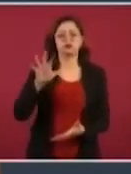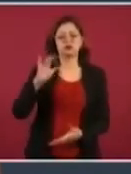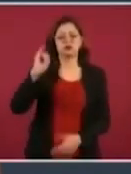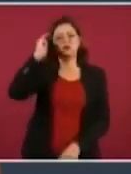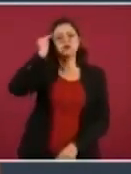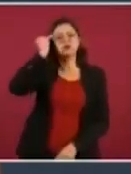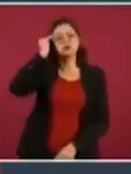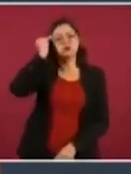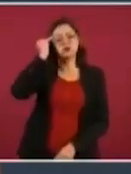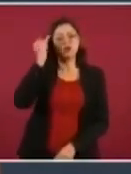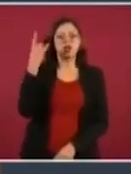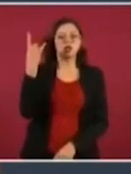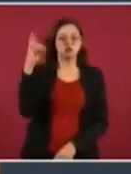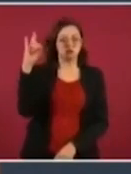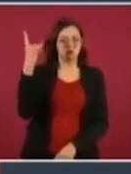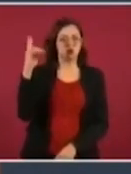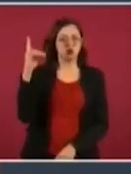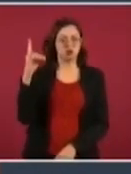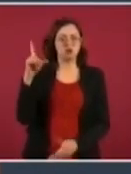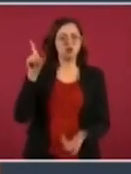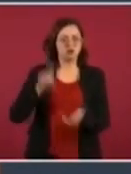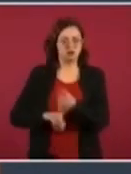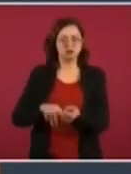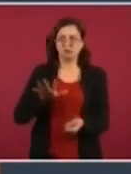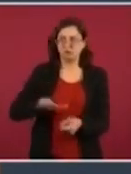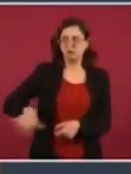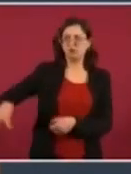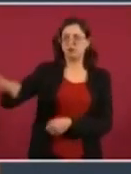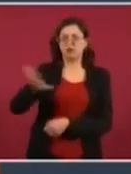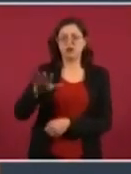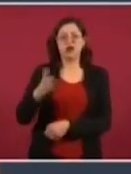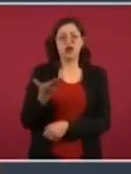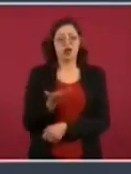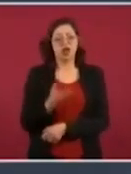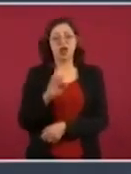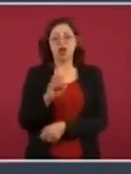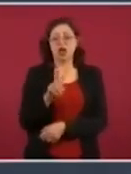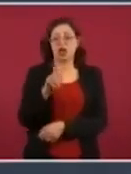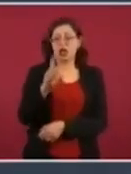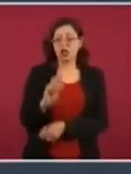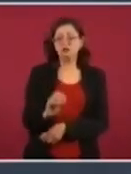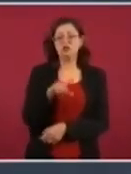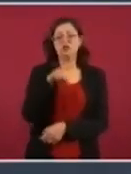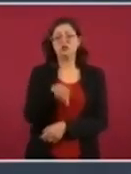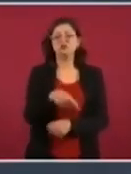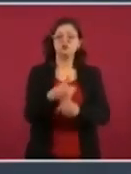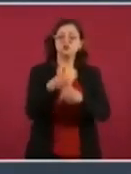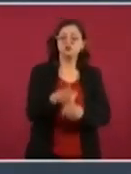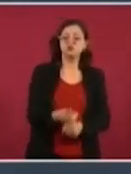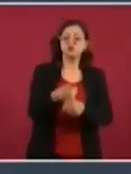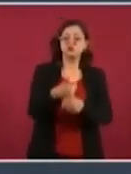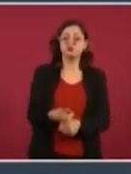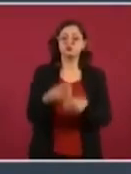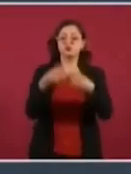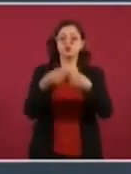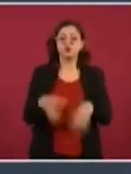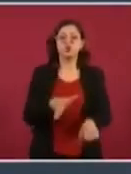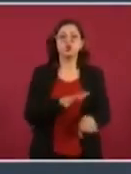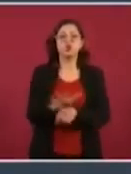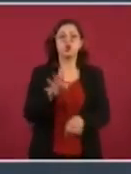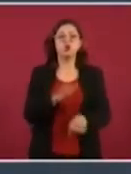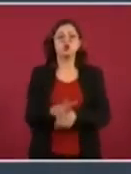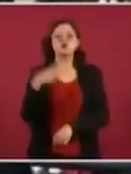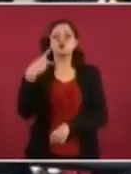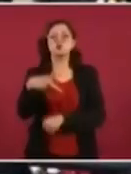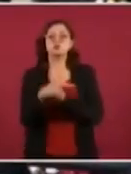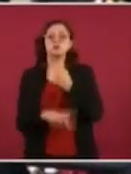indígena de Bolivia. Evo fue víctima de un golpe de